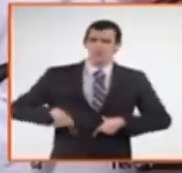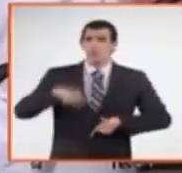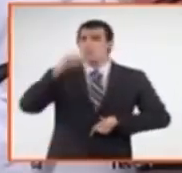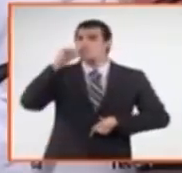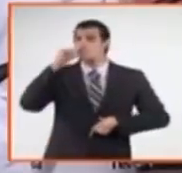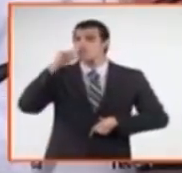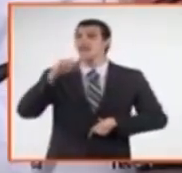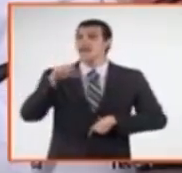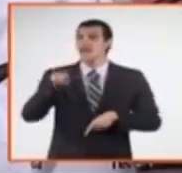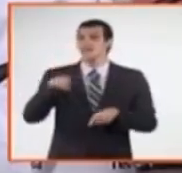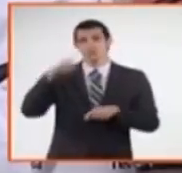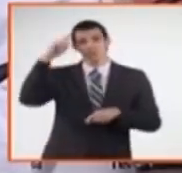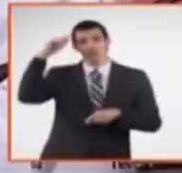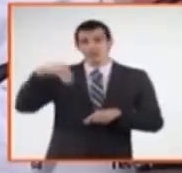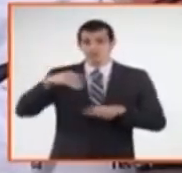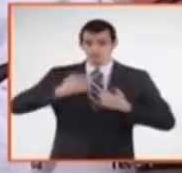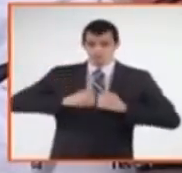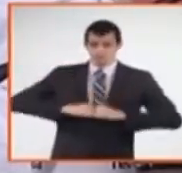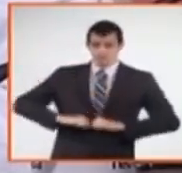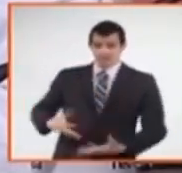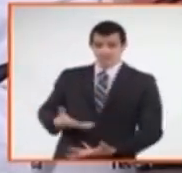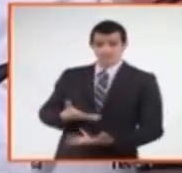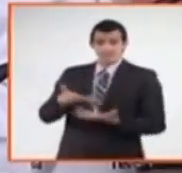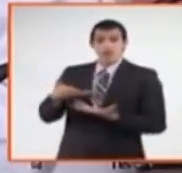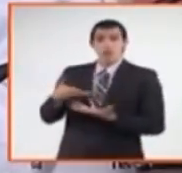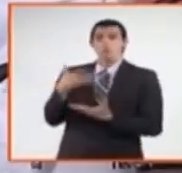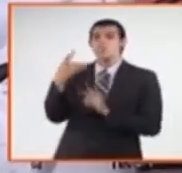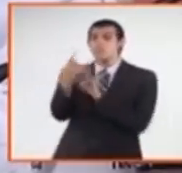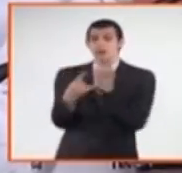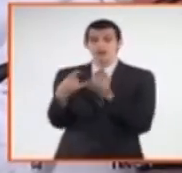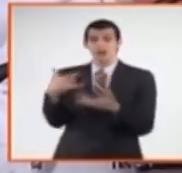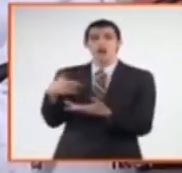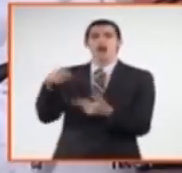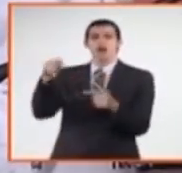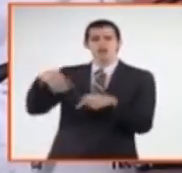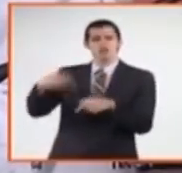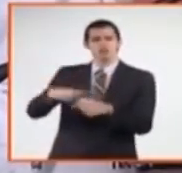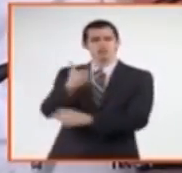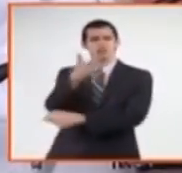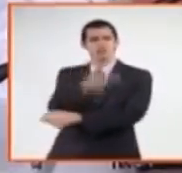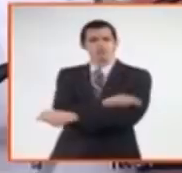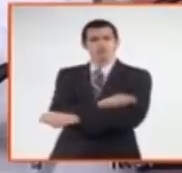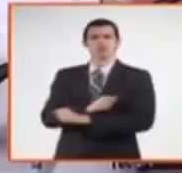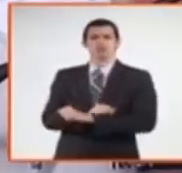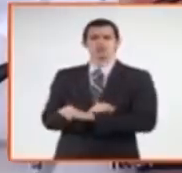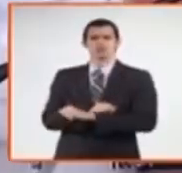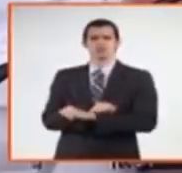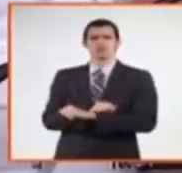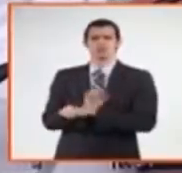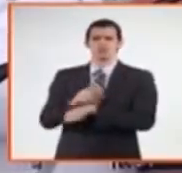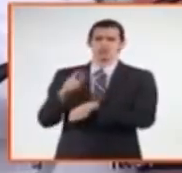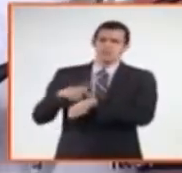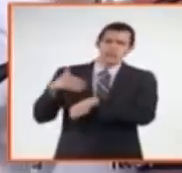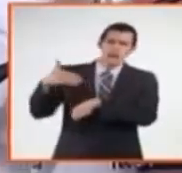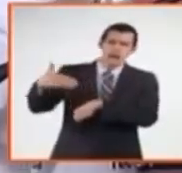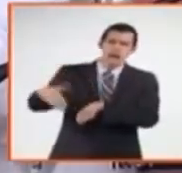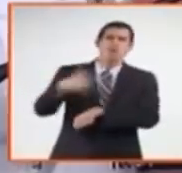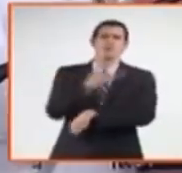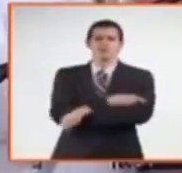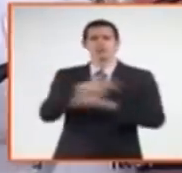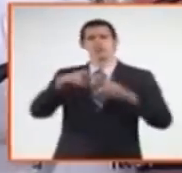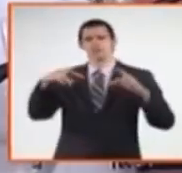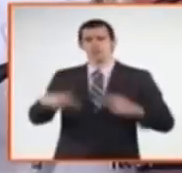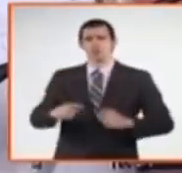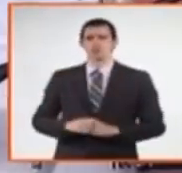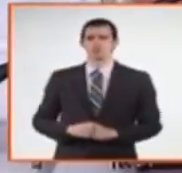se le aplica la primera dosis y después en el tiempo se aplican otras dos nosotros es eso también lo vamos a estudiar con qué